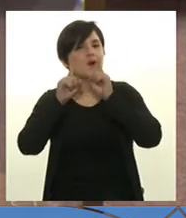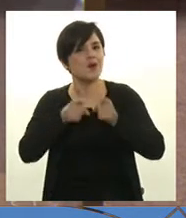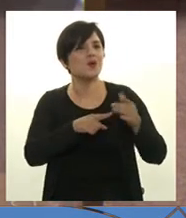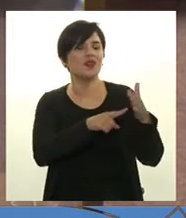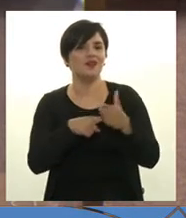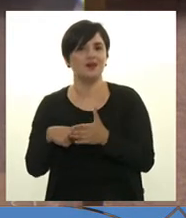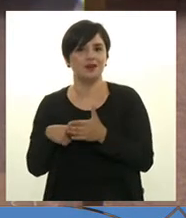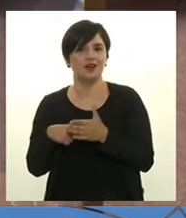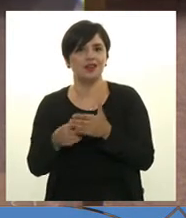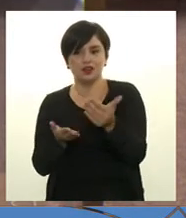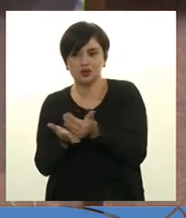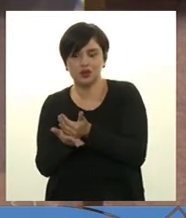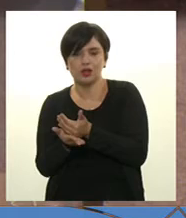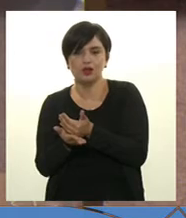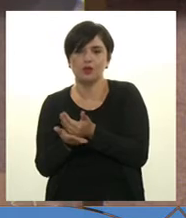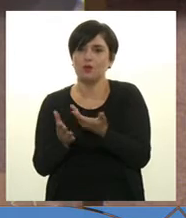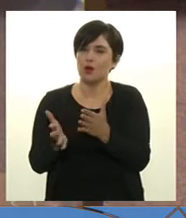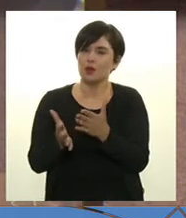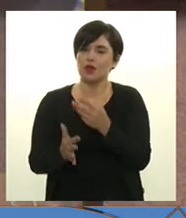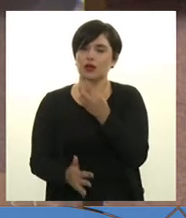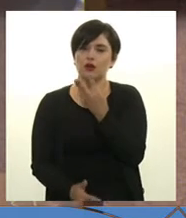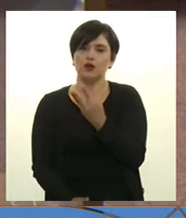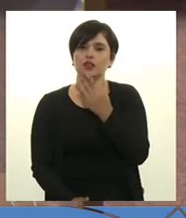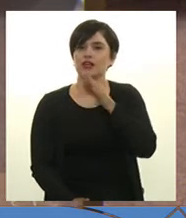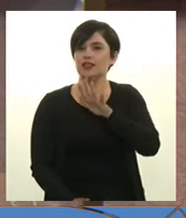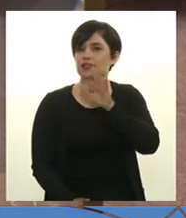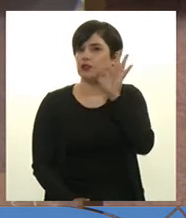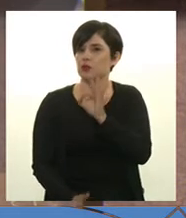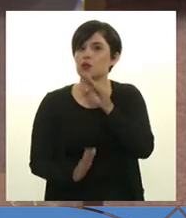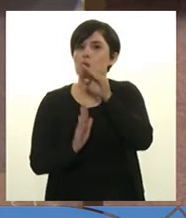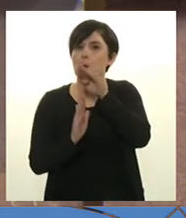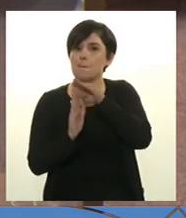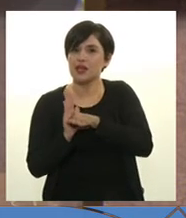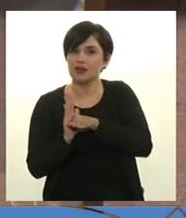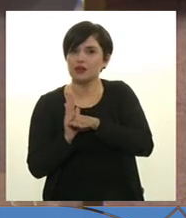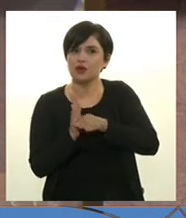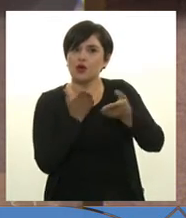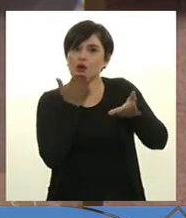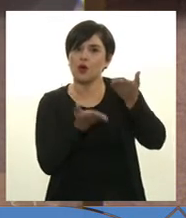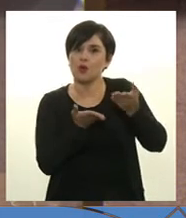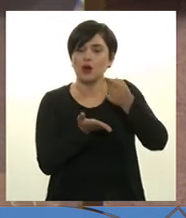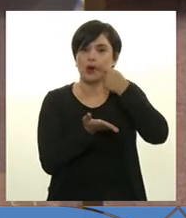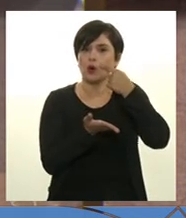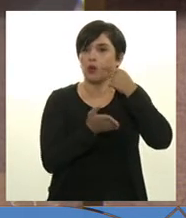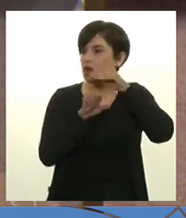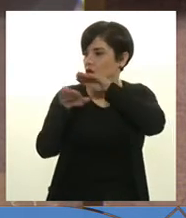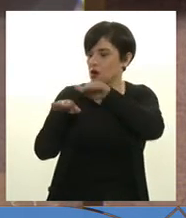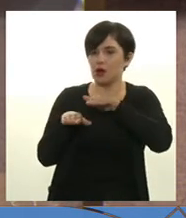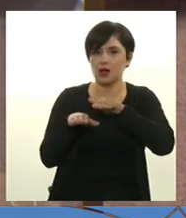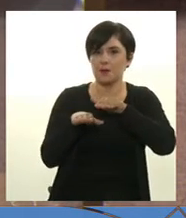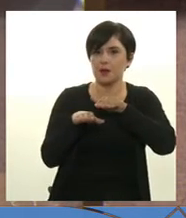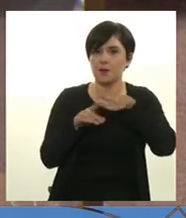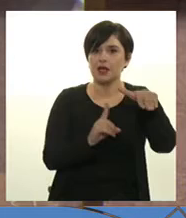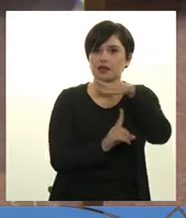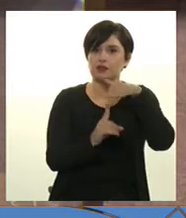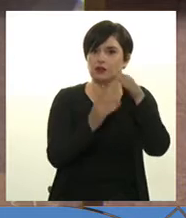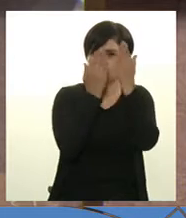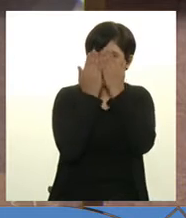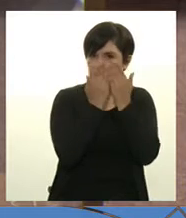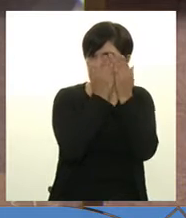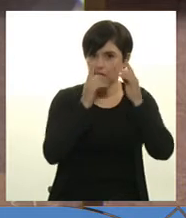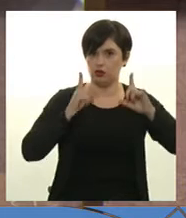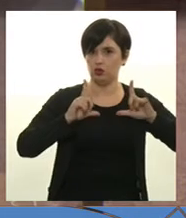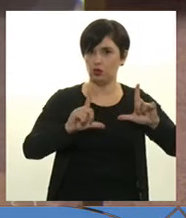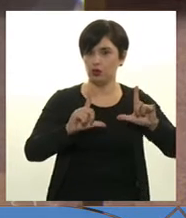ganan en promedio 35% menos que un hombre en similar y académica no